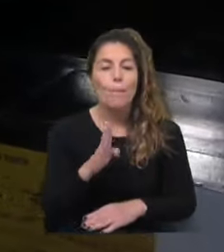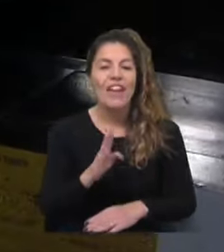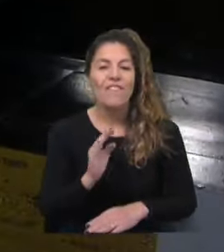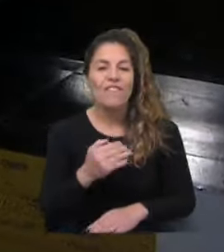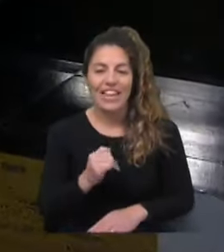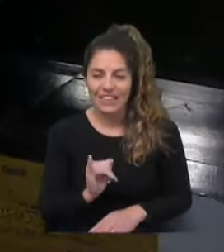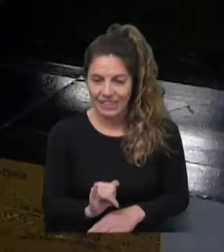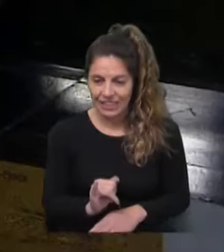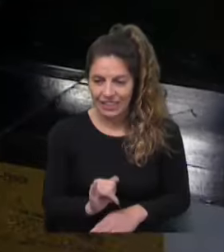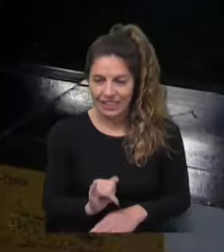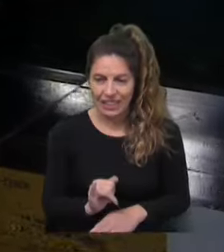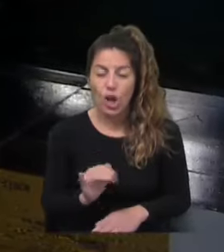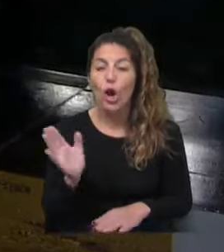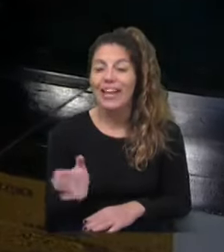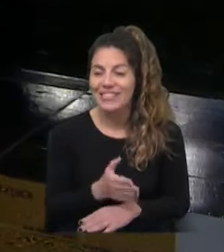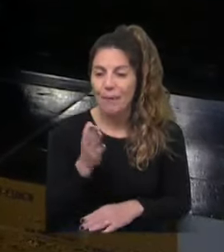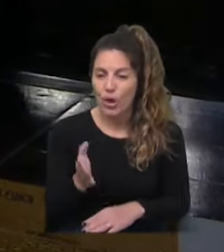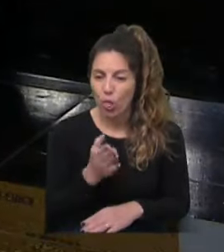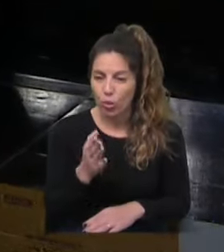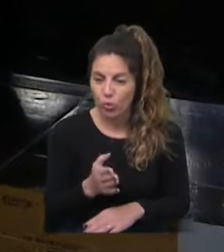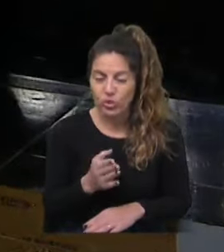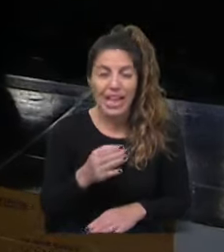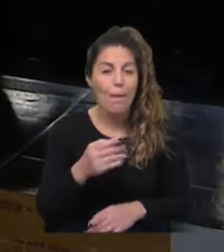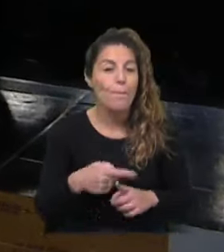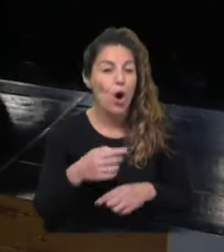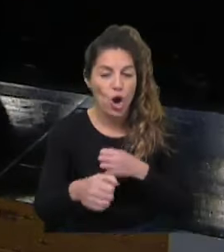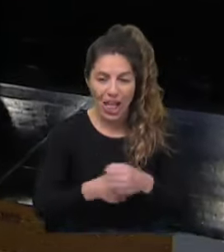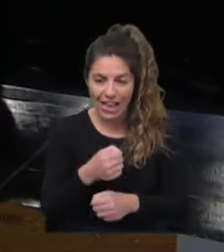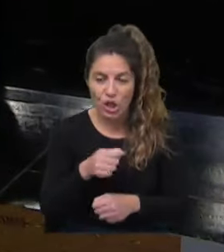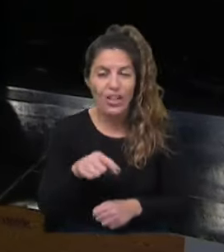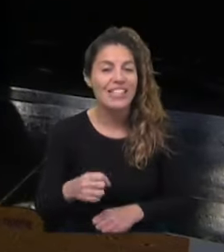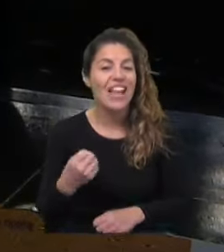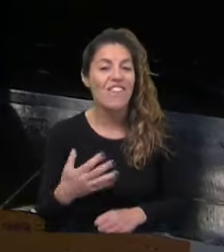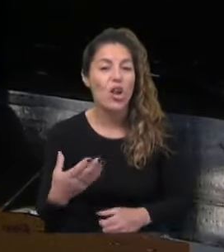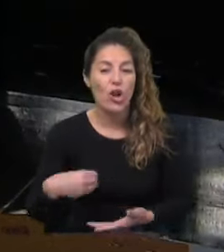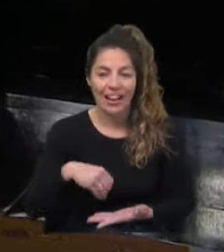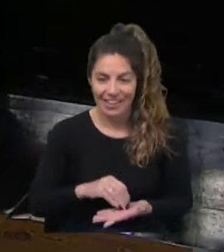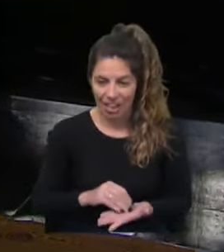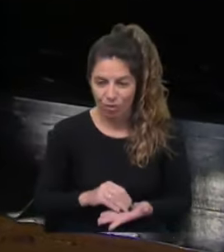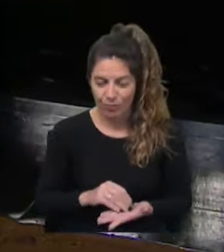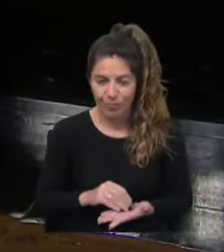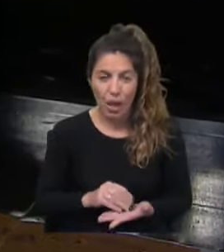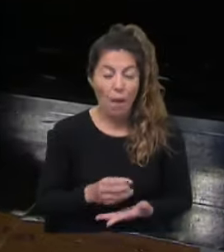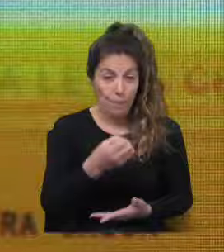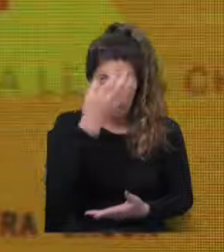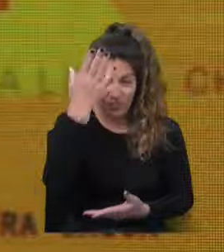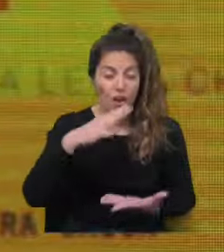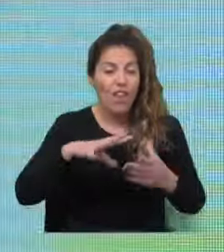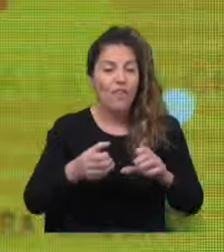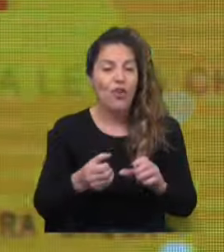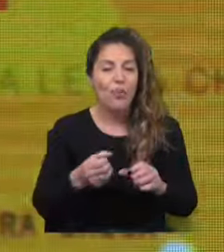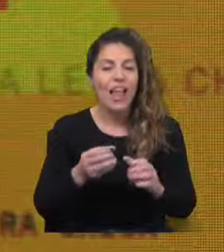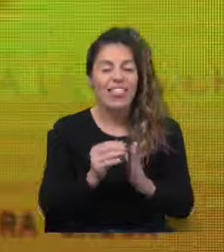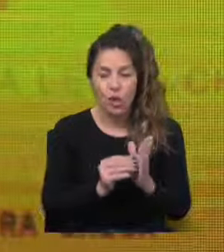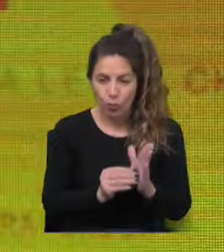sea, lo que se produce anualmente, eso es el valor agregado. Por definición, por la forma de cómputo,